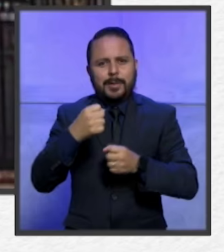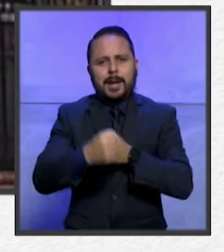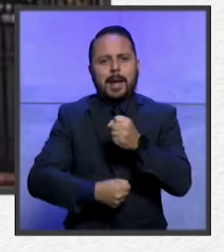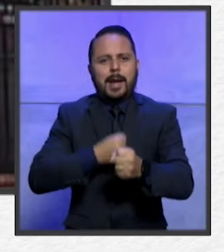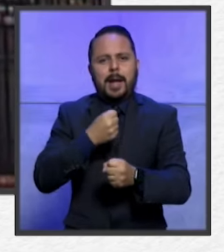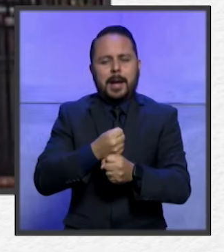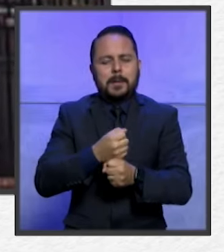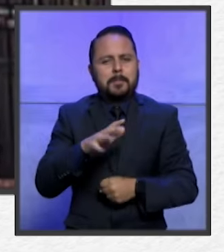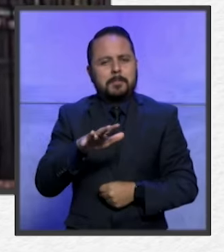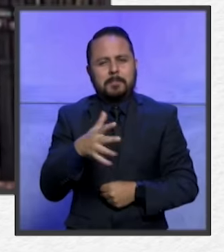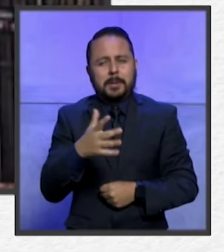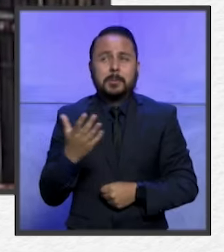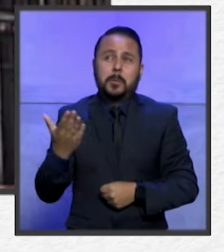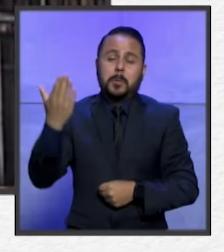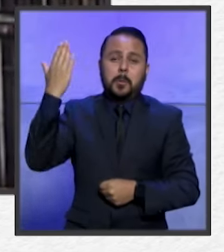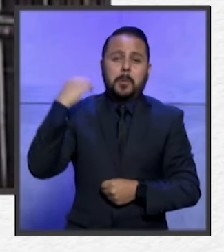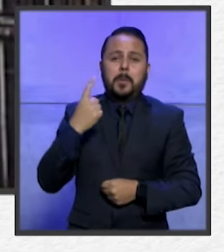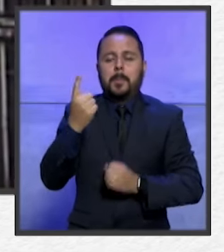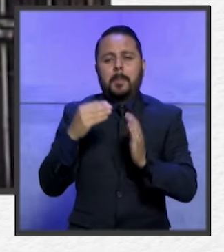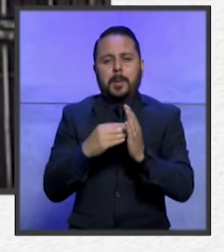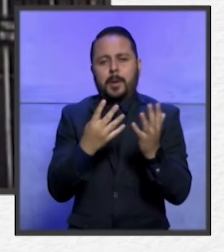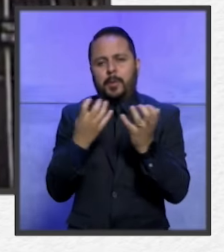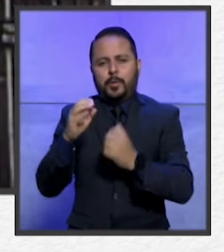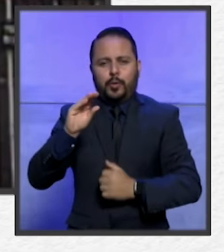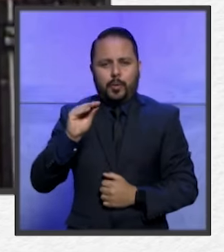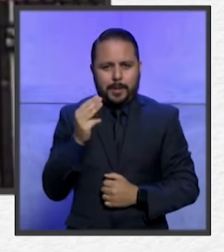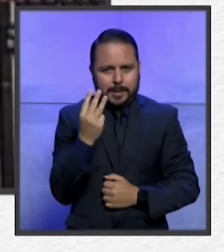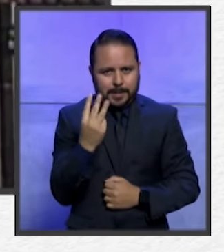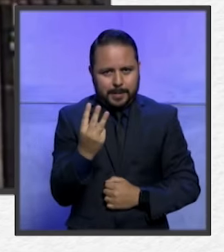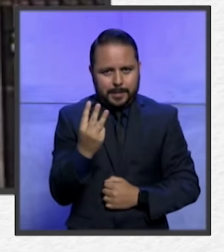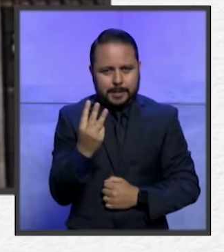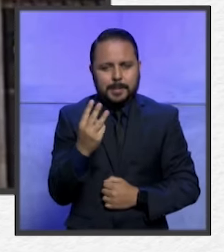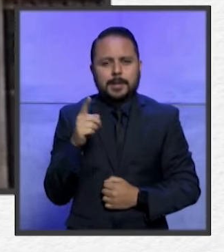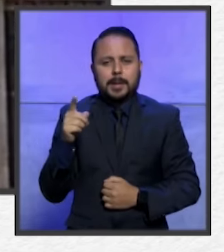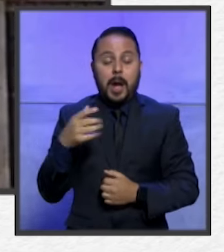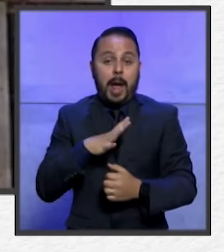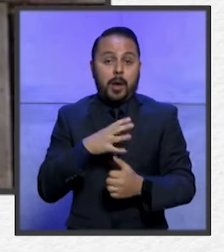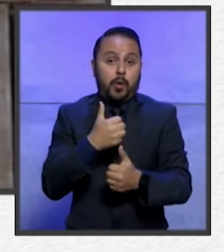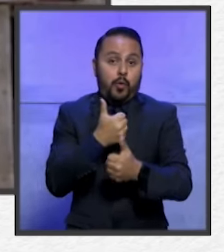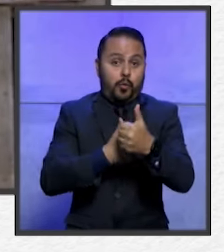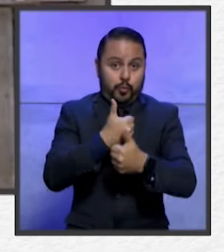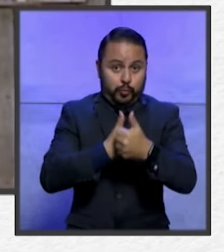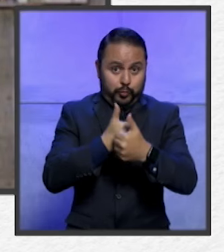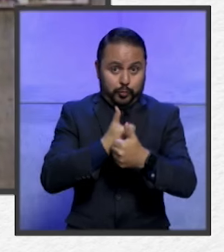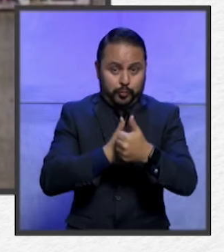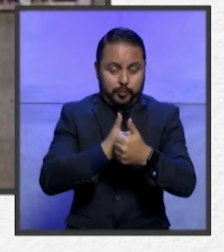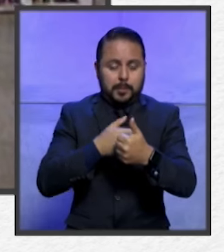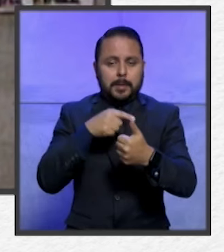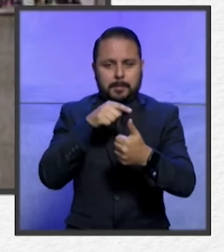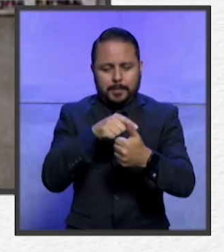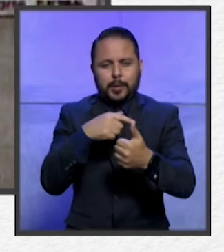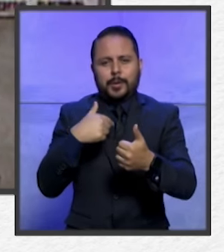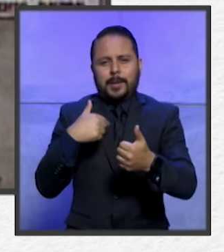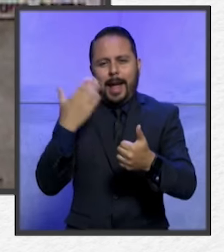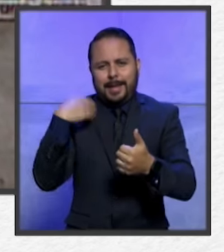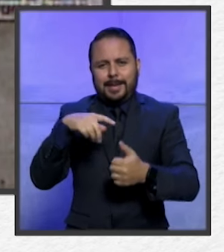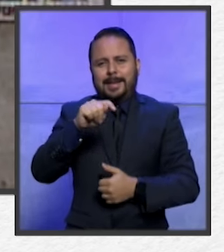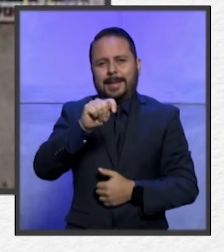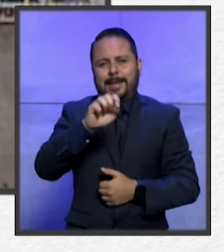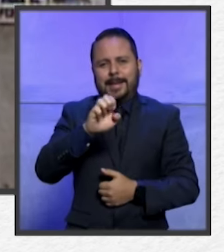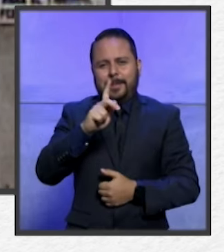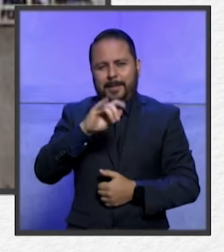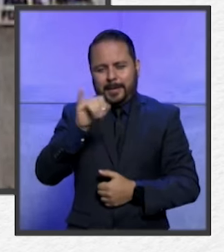año ya lejano de 1993 a través de un concurso que se realizó cuando era